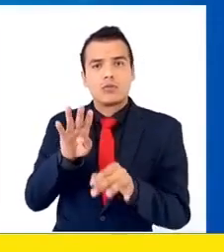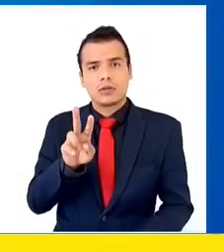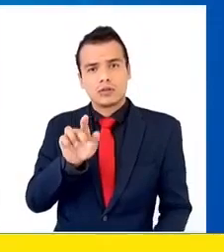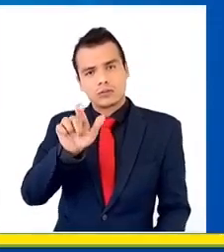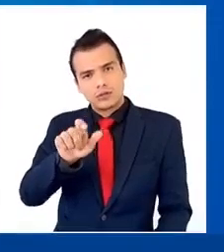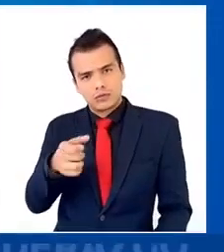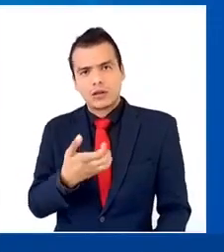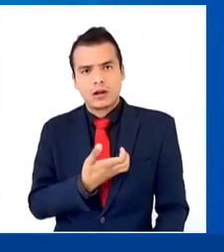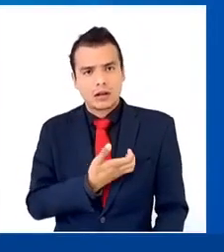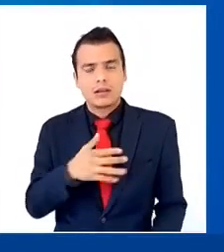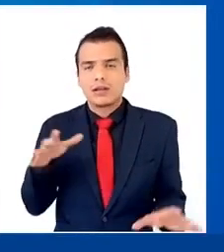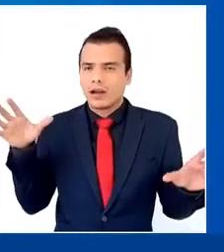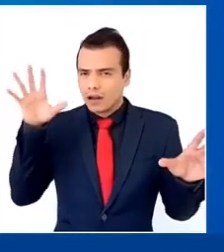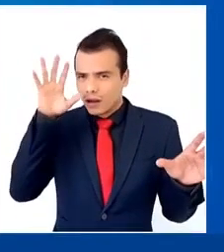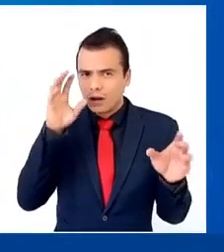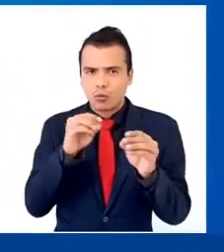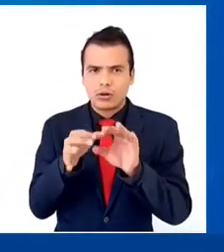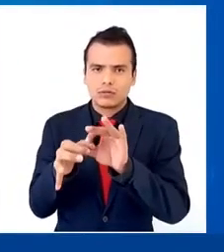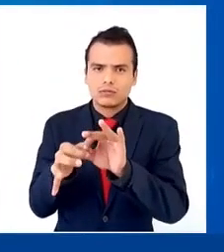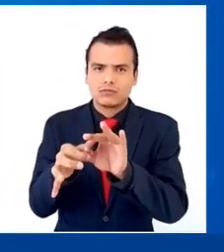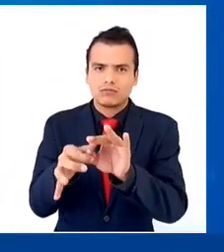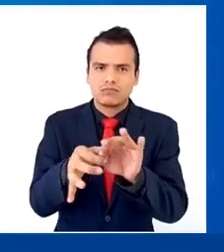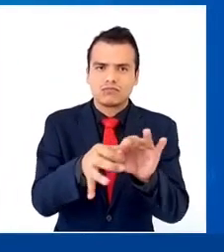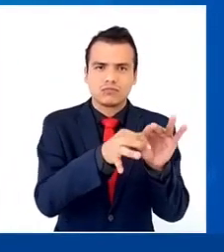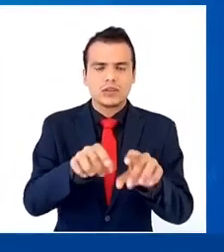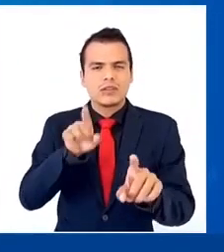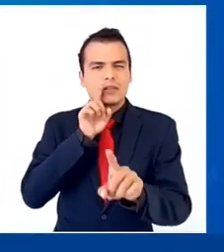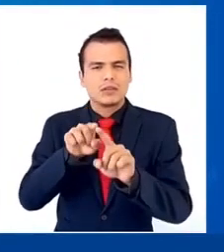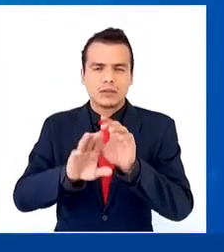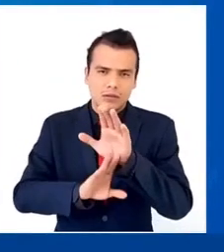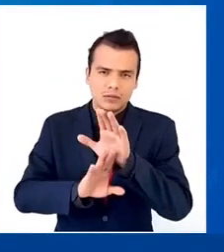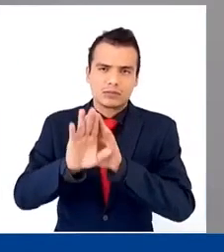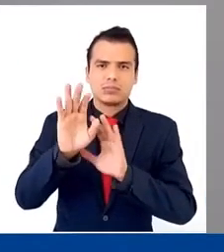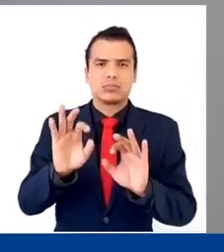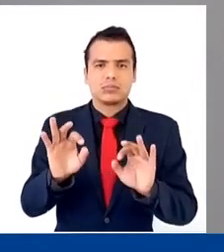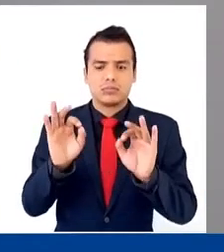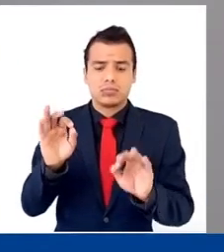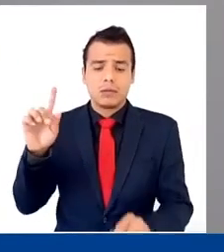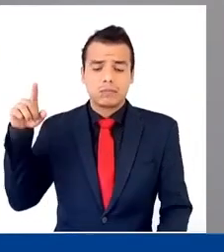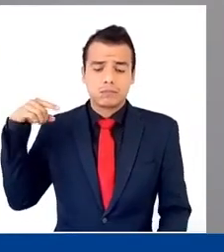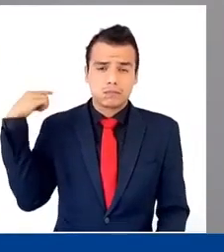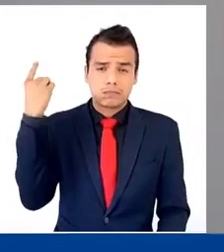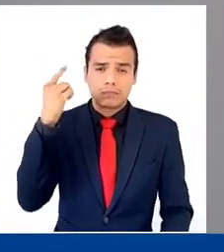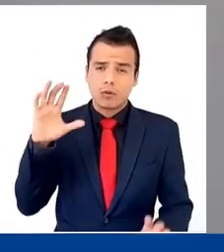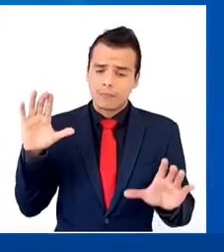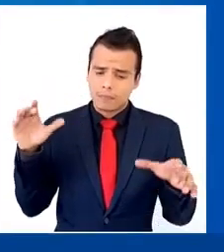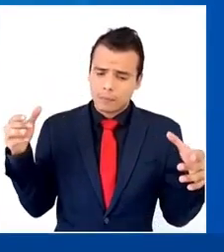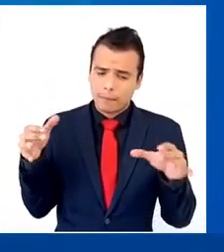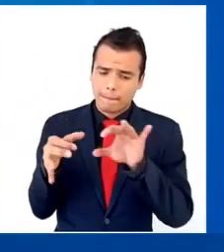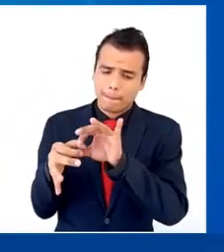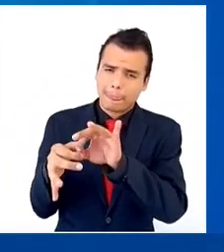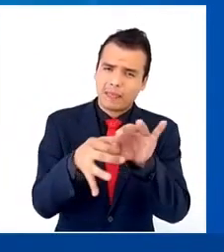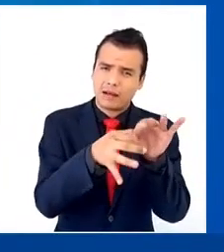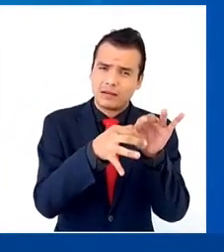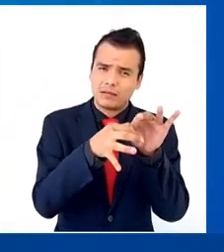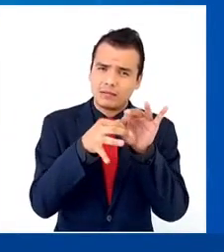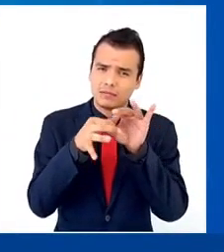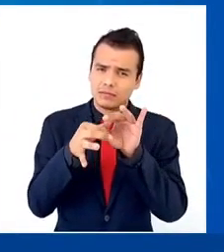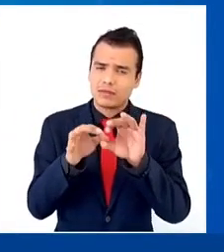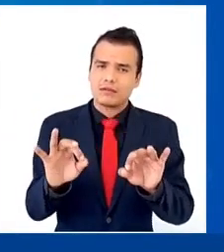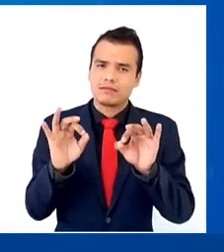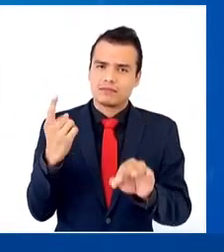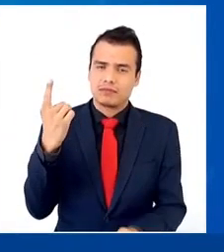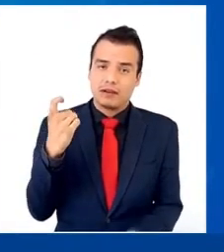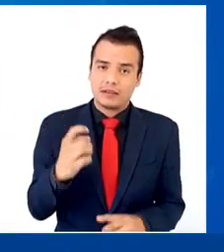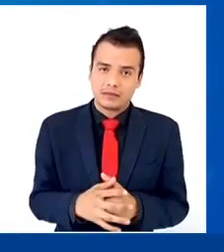armonía para sacar este Valle adelante. Nos ha faltado más trabajo en equipo, más regionalismo. Tulio Gómez destacó que tanto